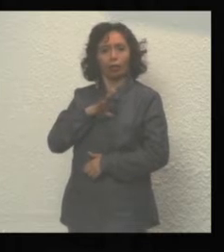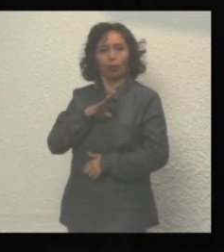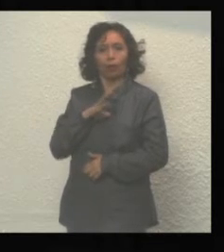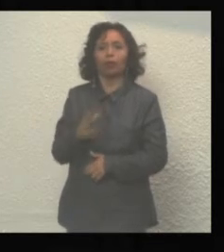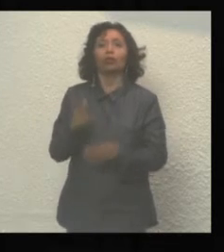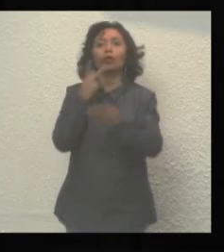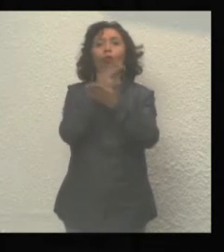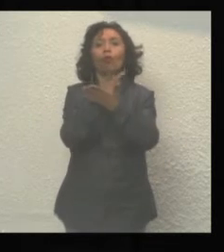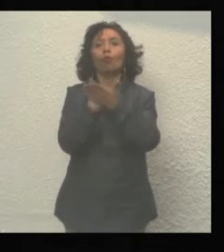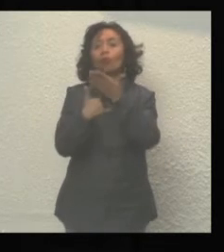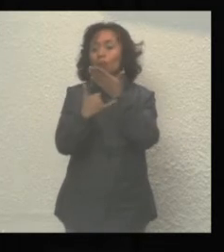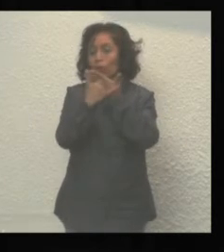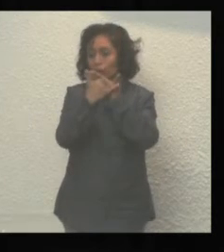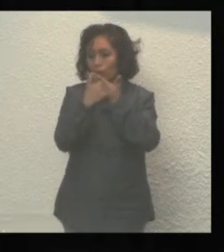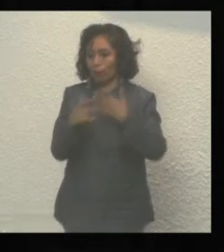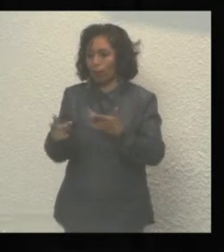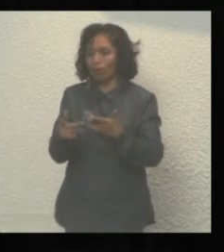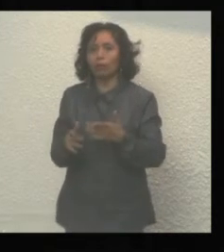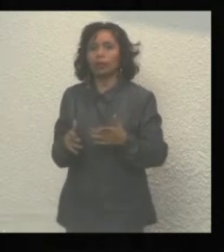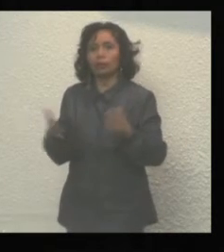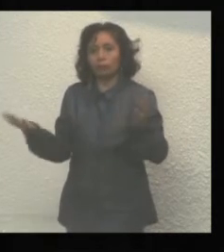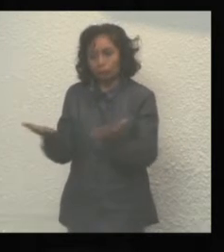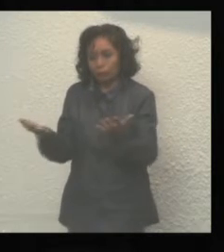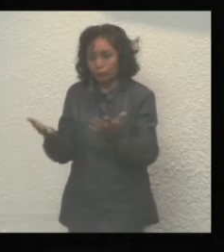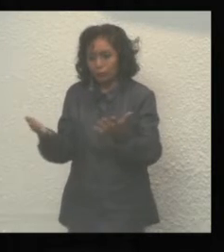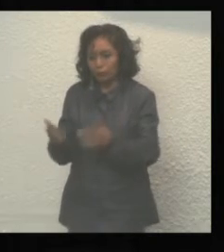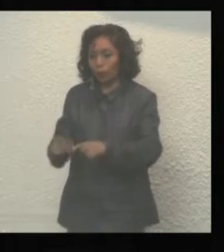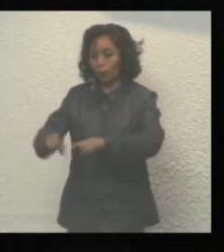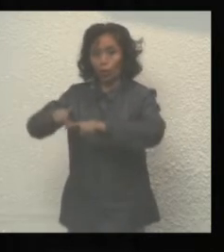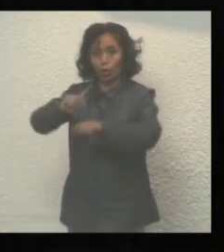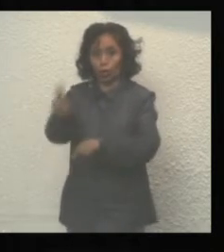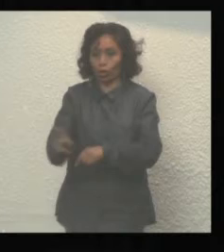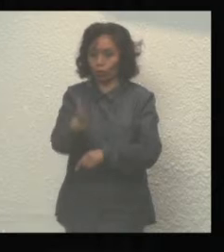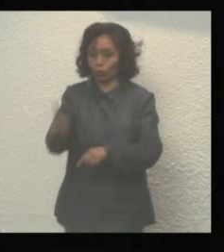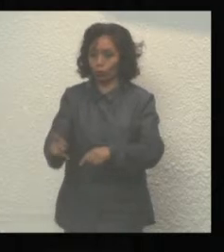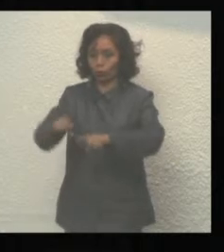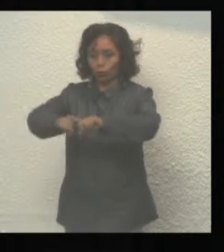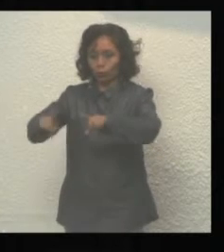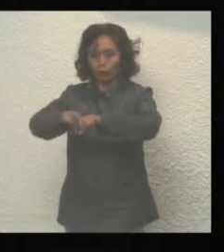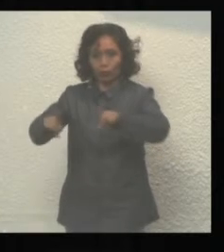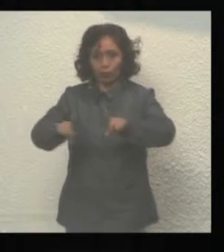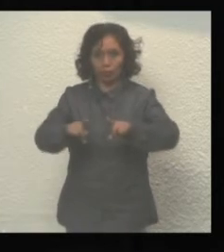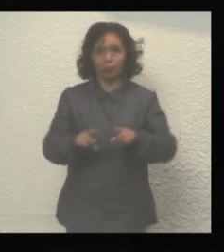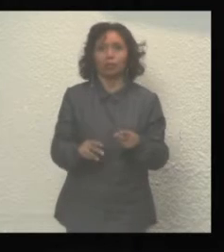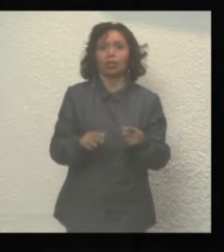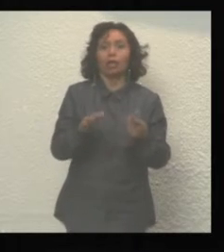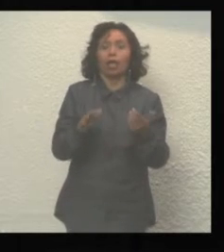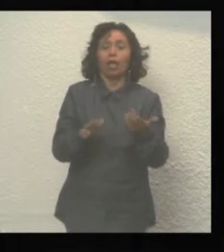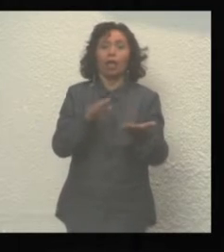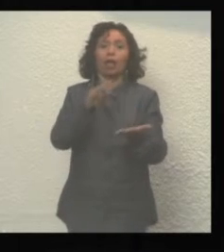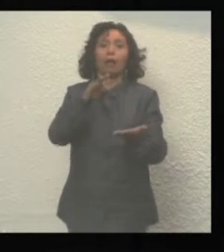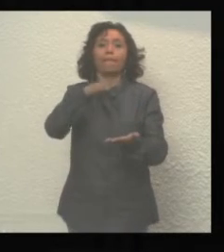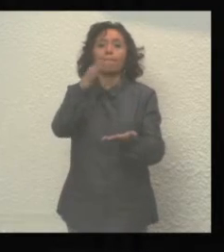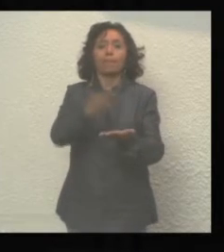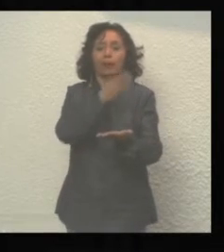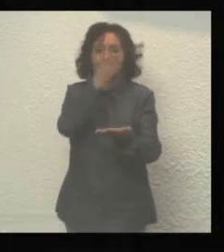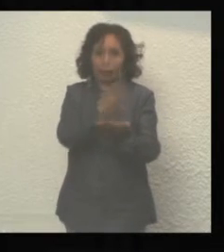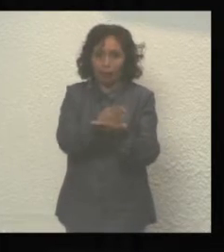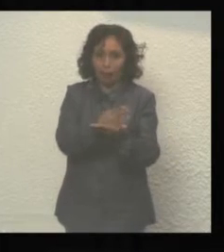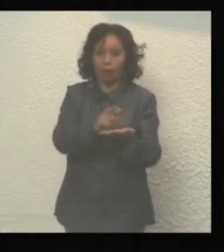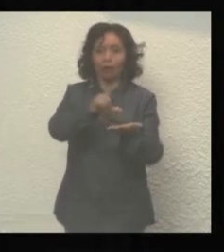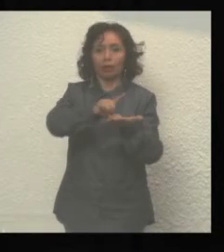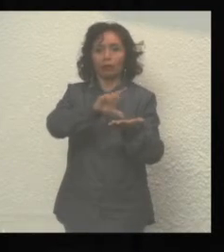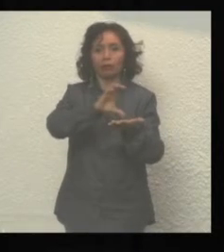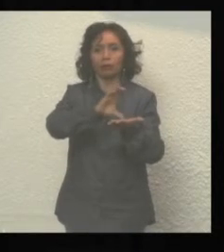programa Dignificación de Localidades, en las comunidades de los municipios de Bacalar, Lázaro Cárdenas,